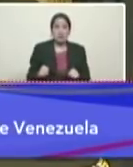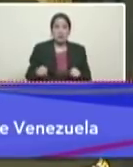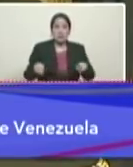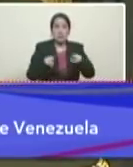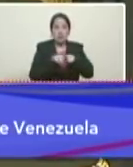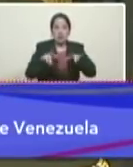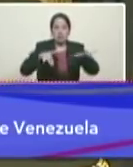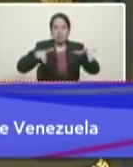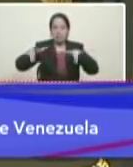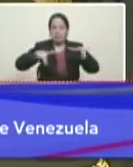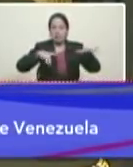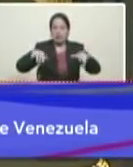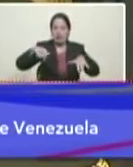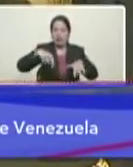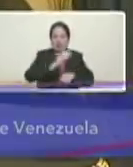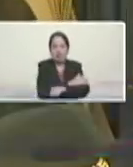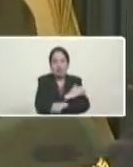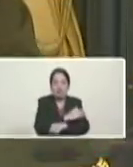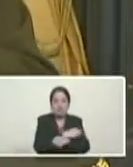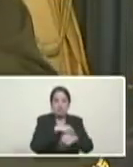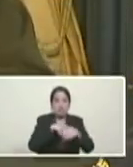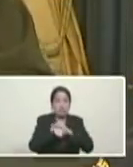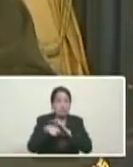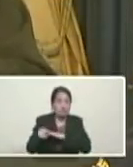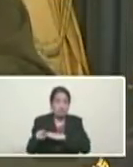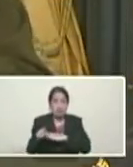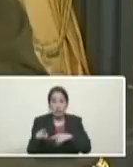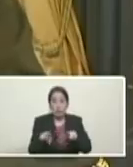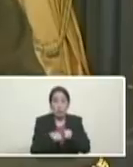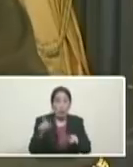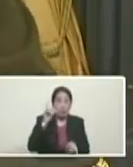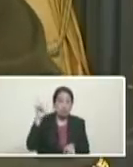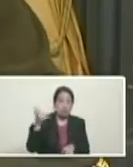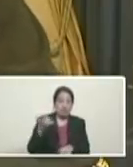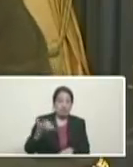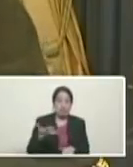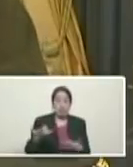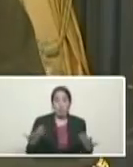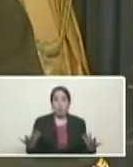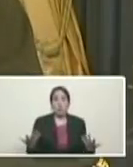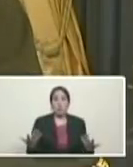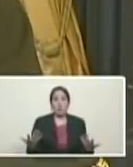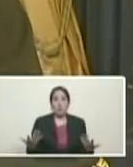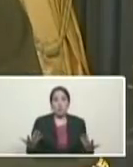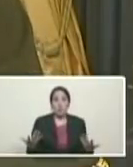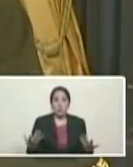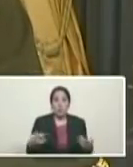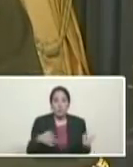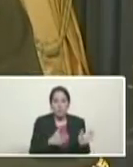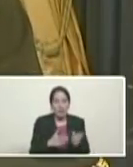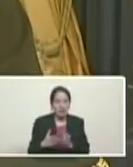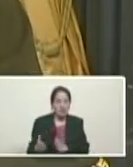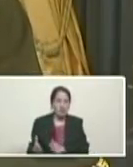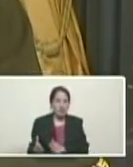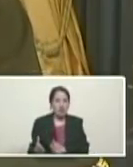diabólicos dentro del país son títeres diabólicos dentro del país que planifican